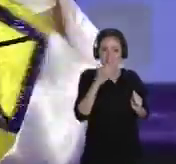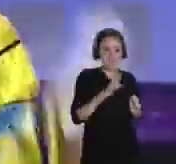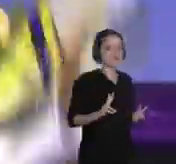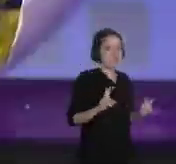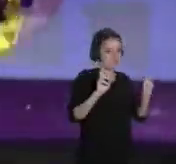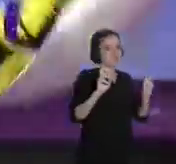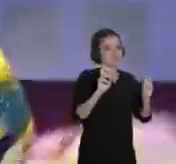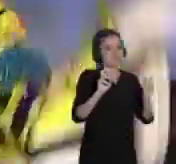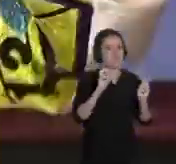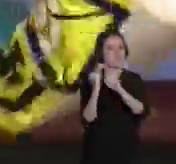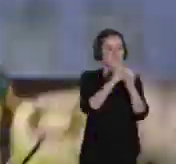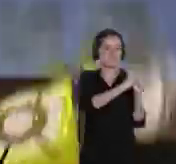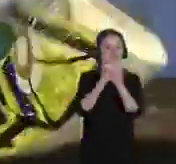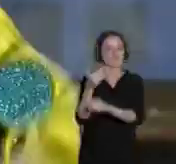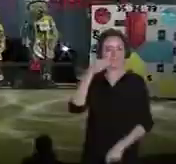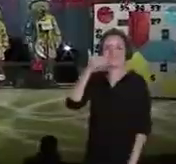de ser murguero.